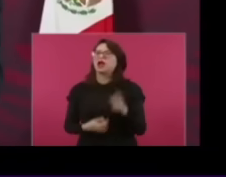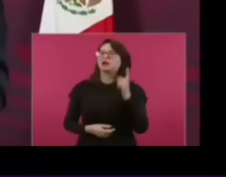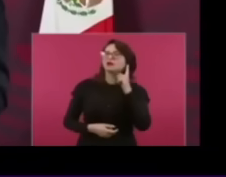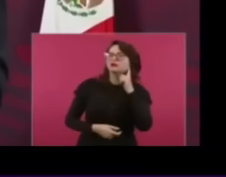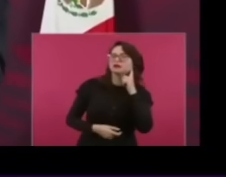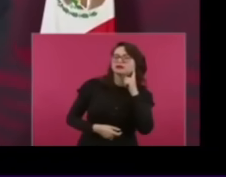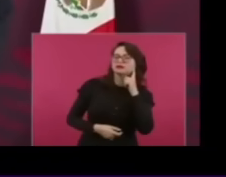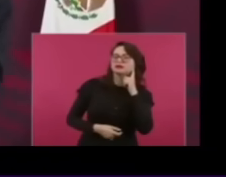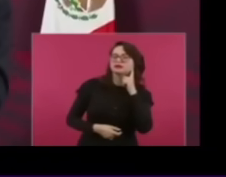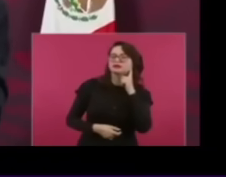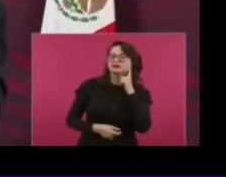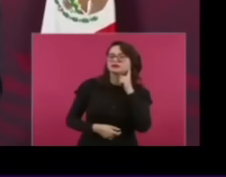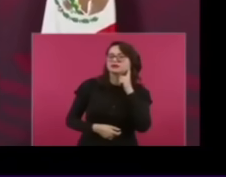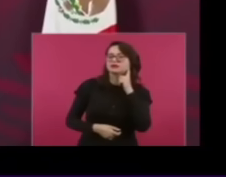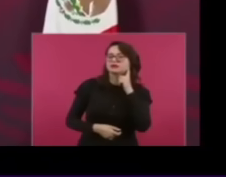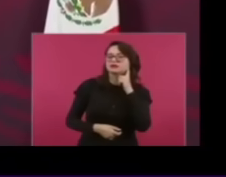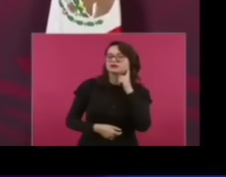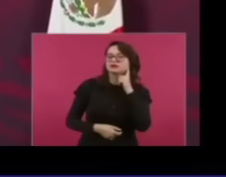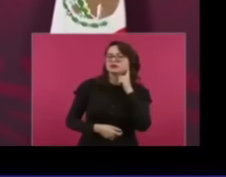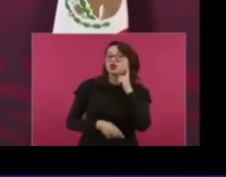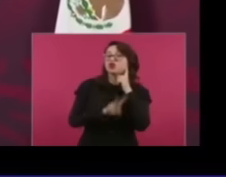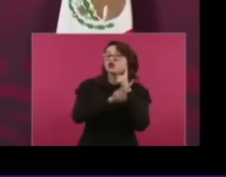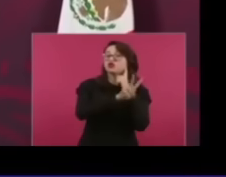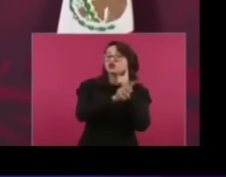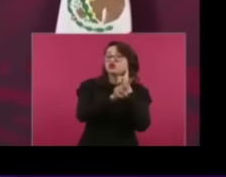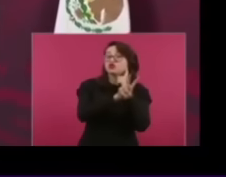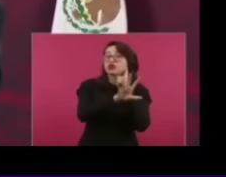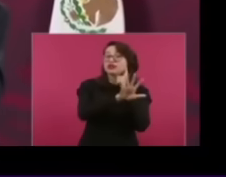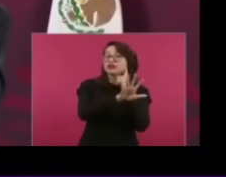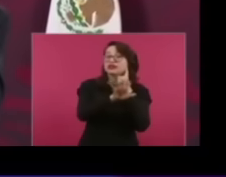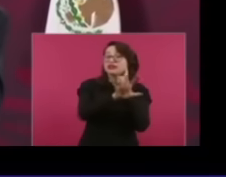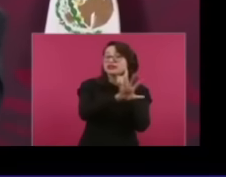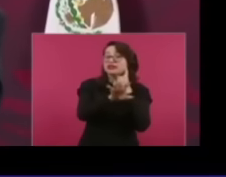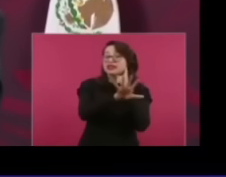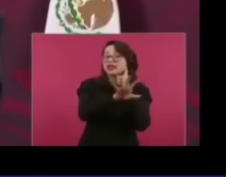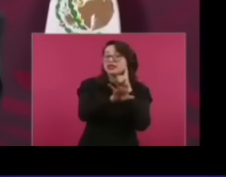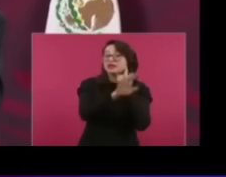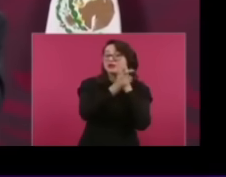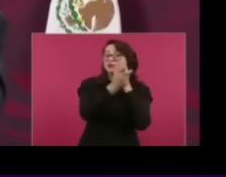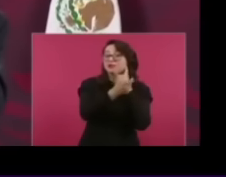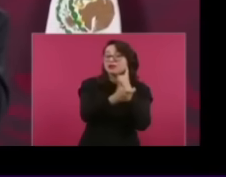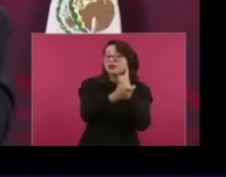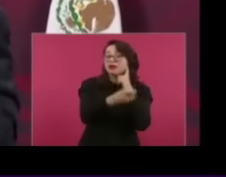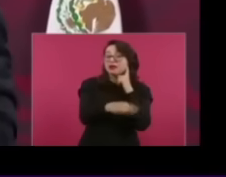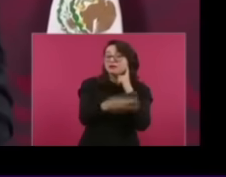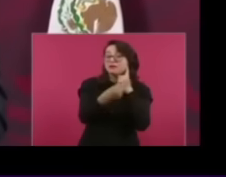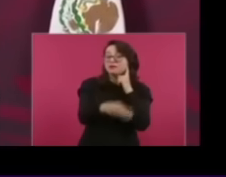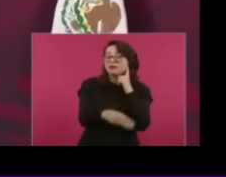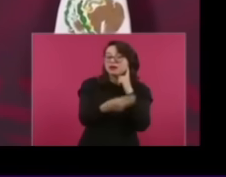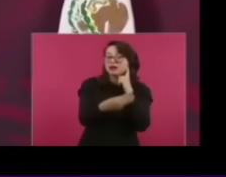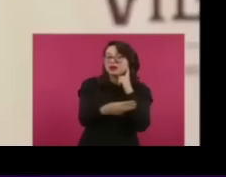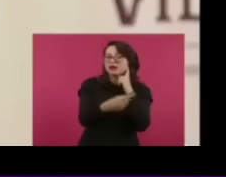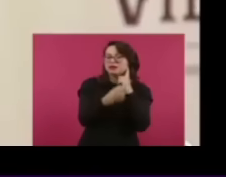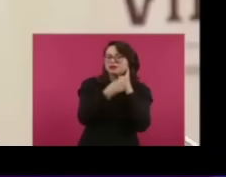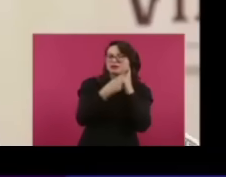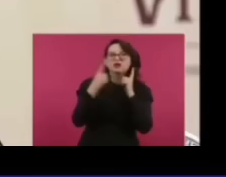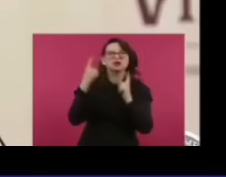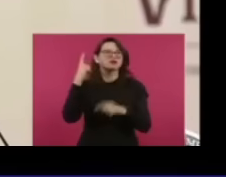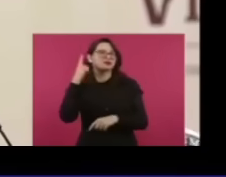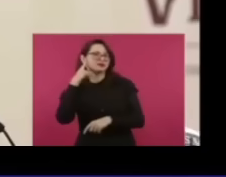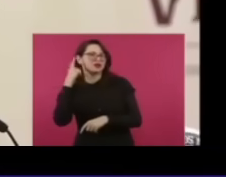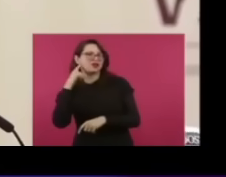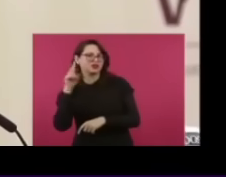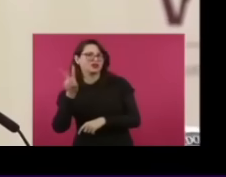nivel nacional. Y no solo esto, si tuvieran un poquito de objetividad, si tuvieran un poquito